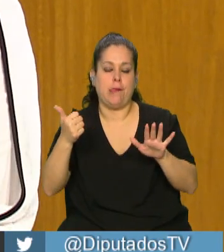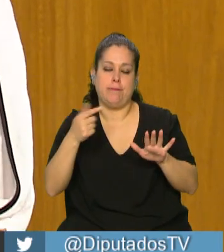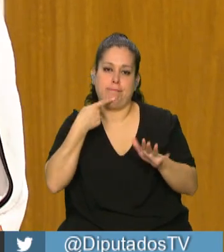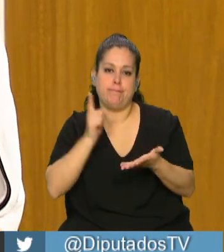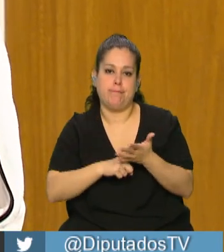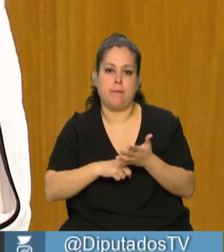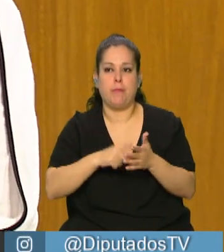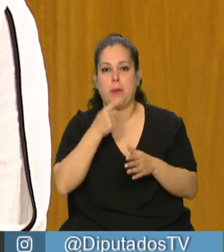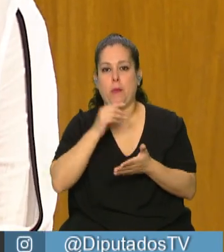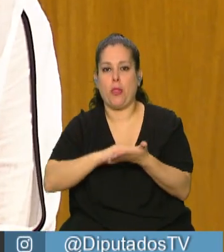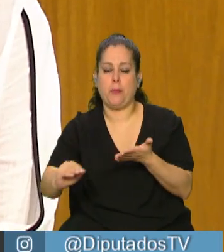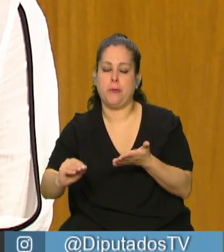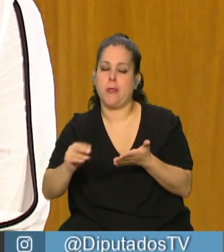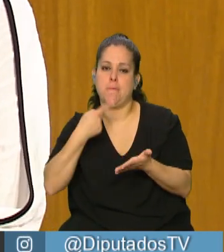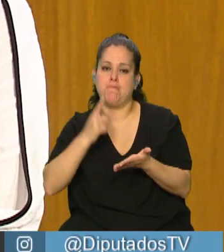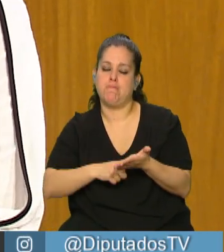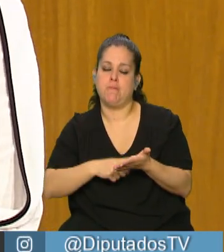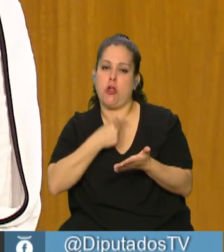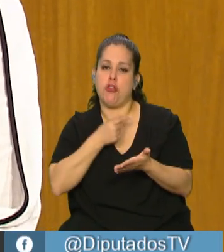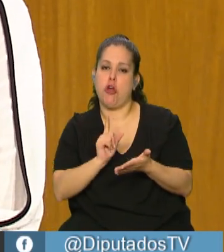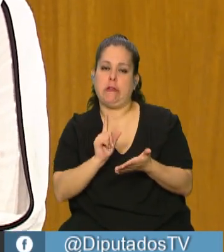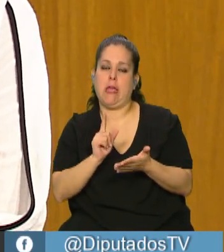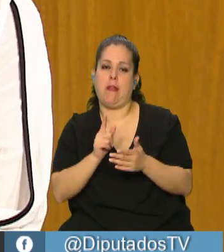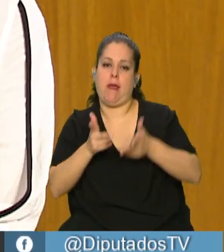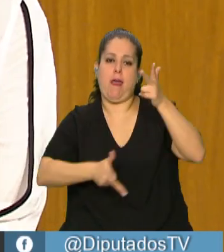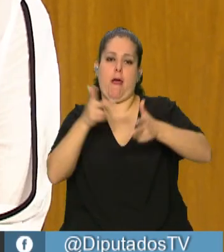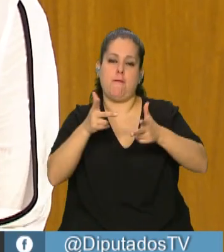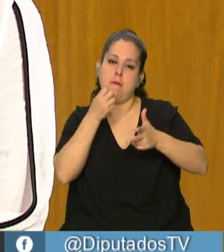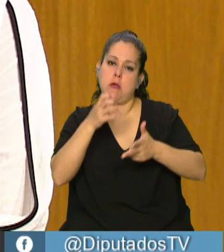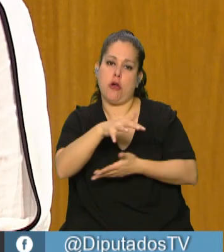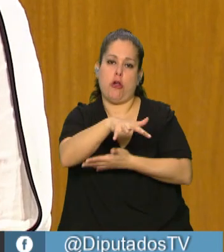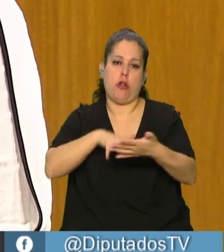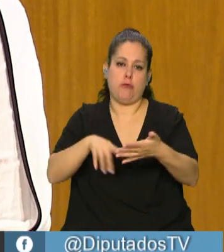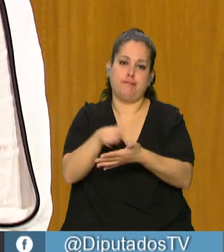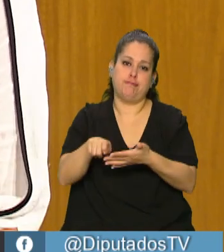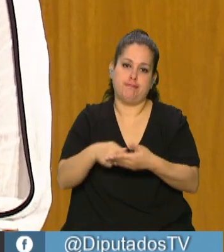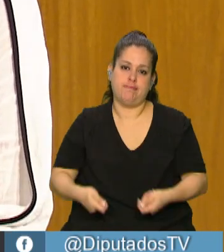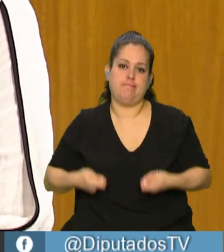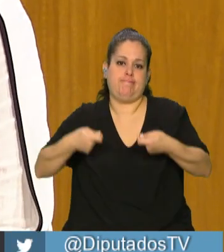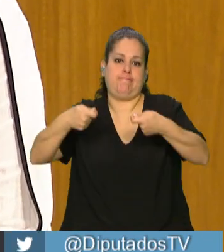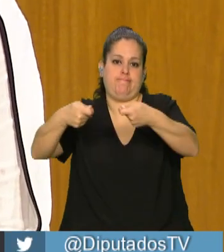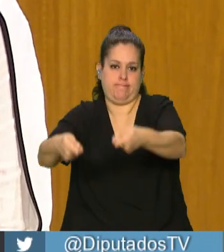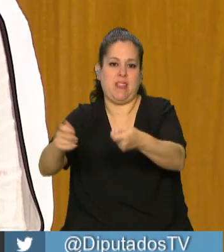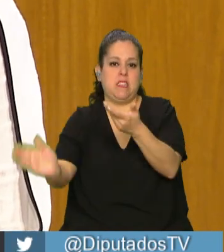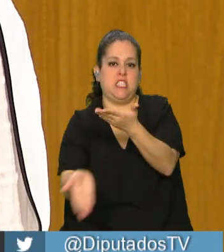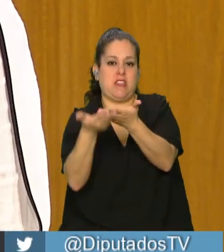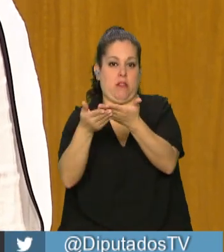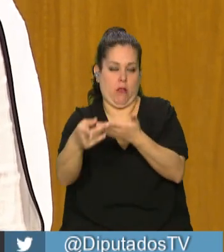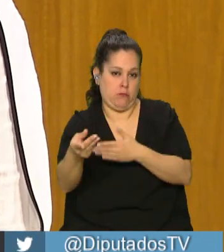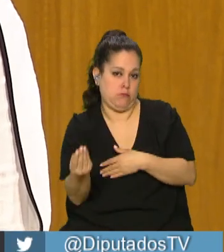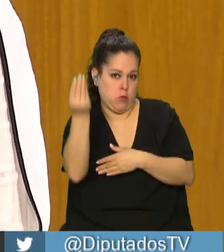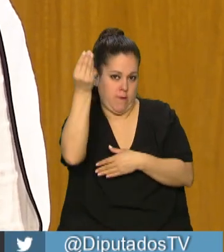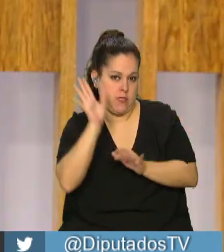bajar algún diputado que va a insertar en vez de dar su posición en vivo, al aire, digamos. Sí,